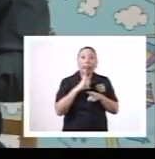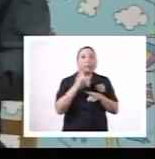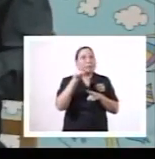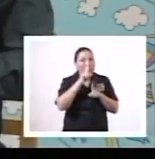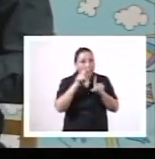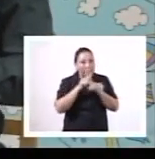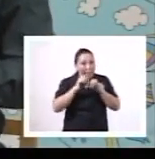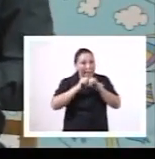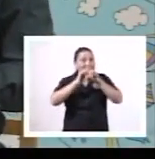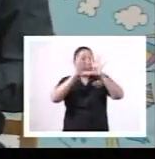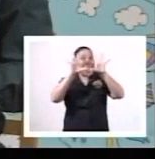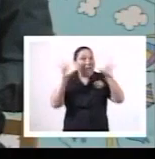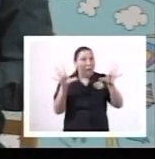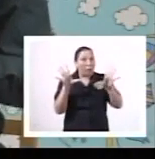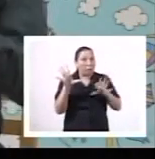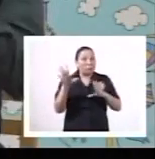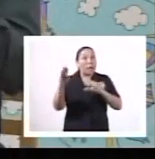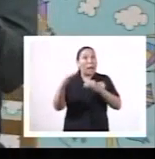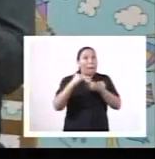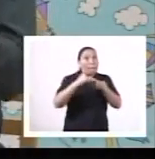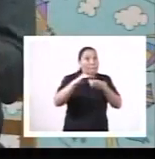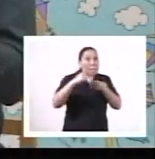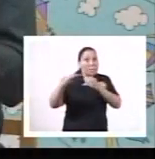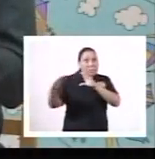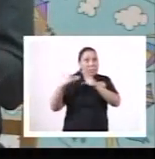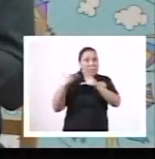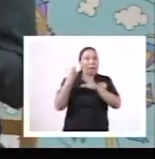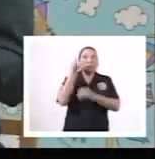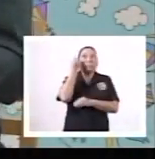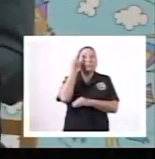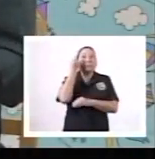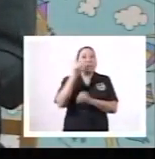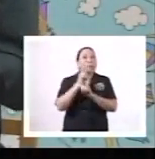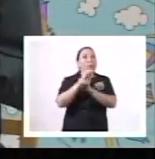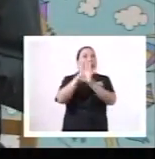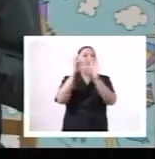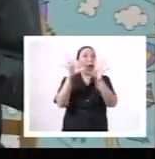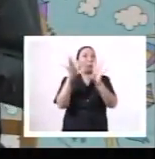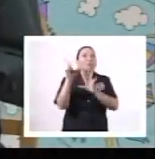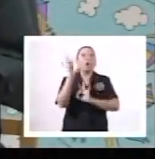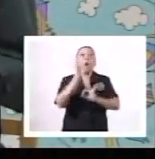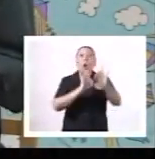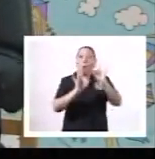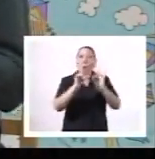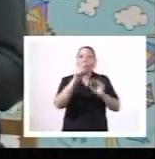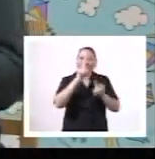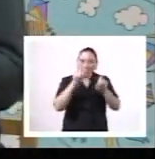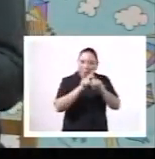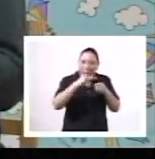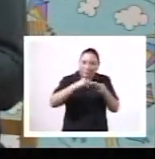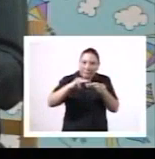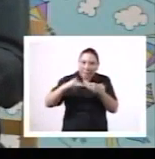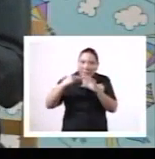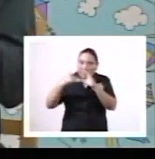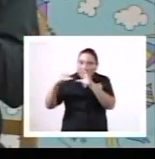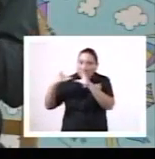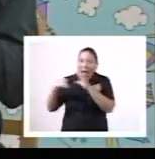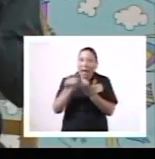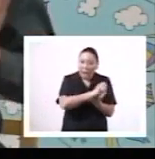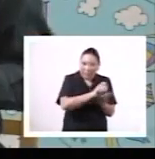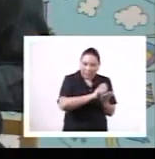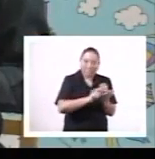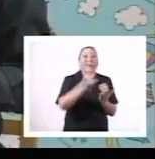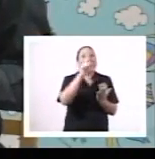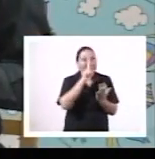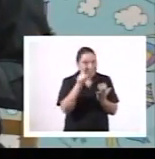ser algo claro. O escrito, una letra que sea bien legible y que